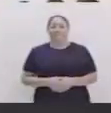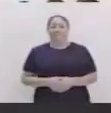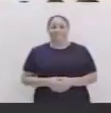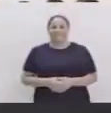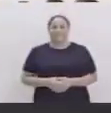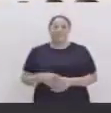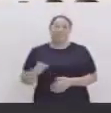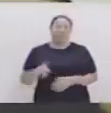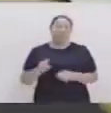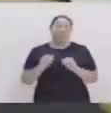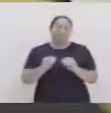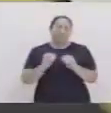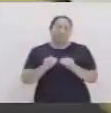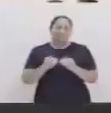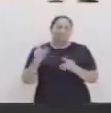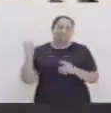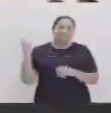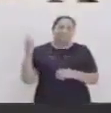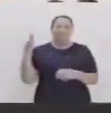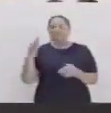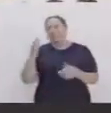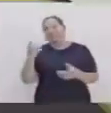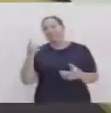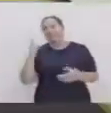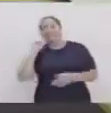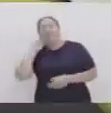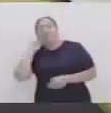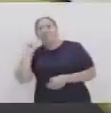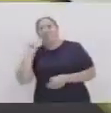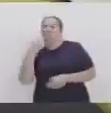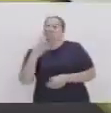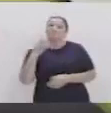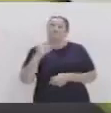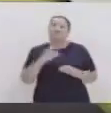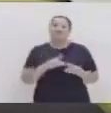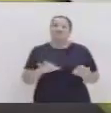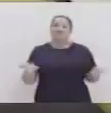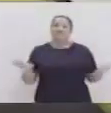Y de repente, cuando tú quieras, metes el glissando. ¿Listo? Lista.